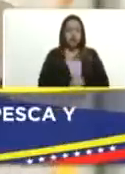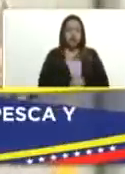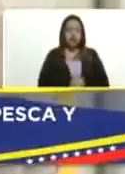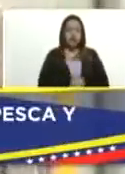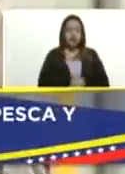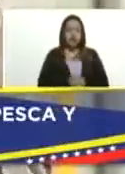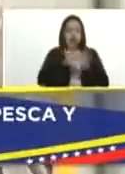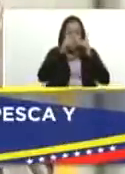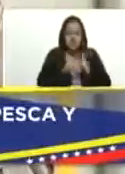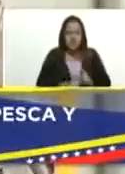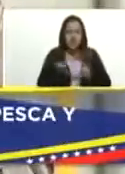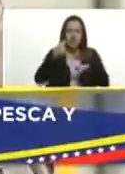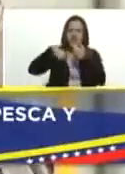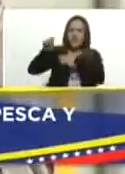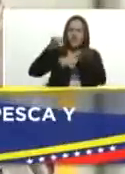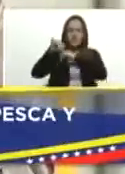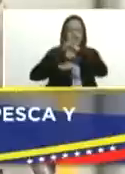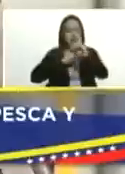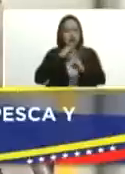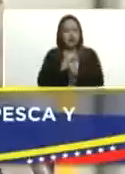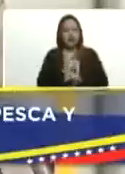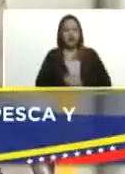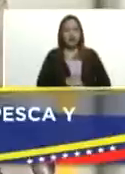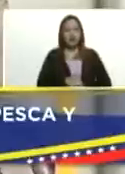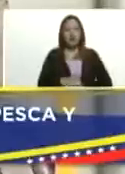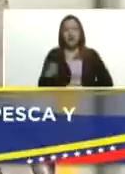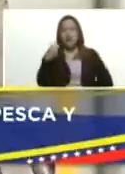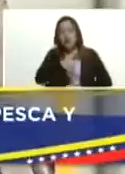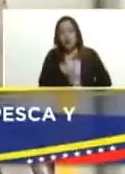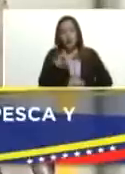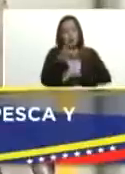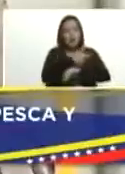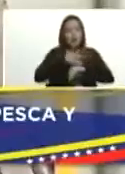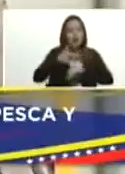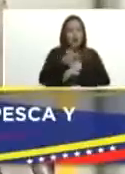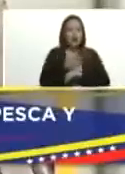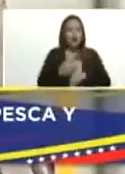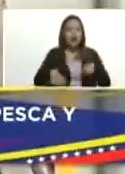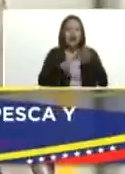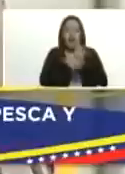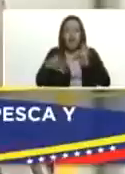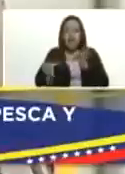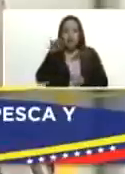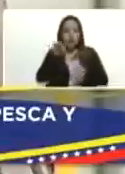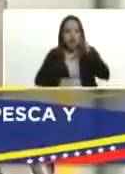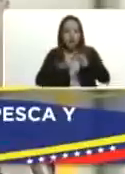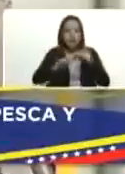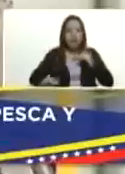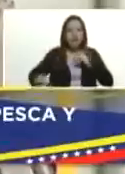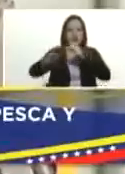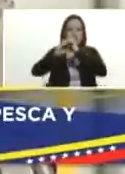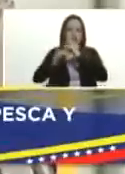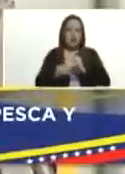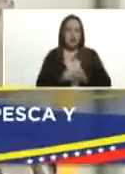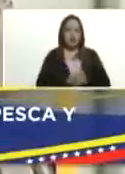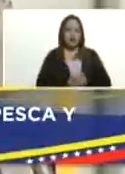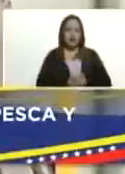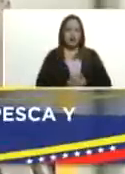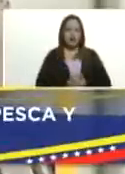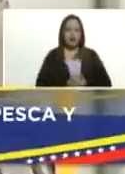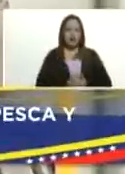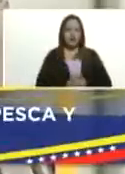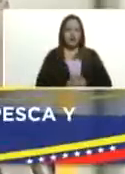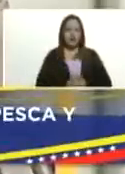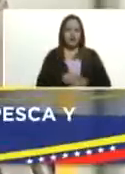vocación exportadora y además un Estado de derecho, de justicia, de igualdad, que